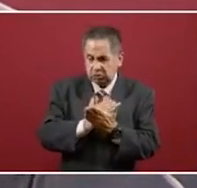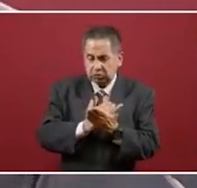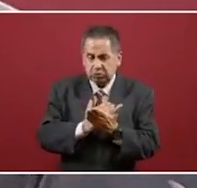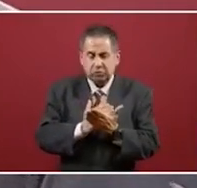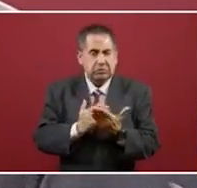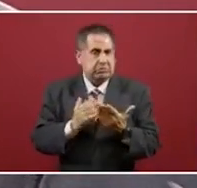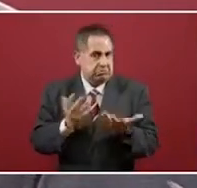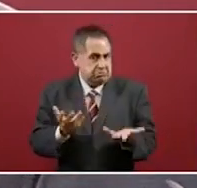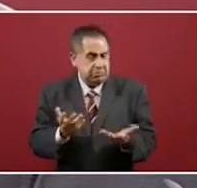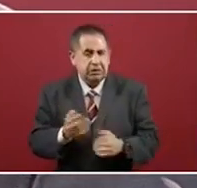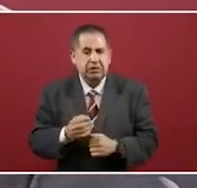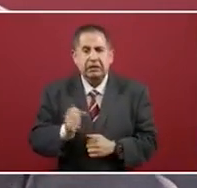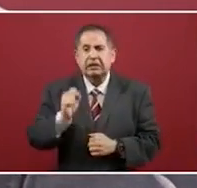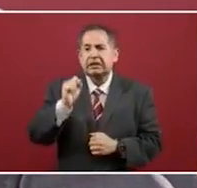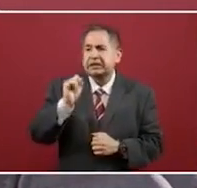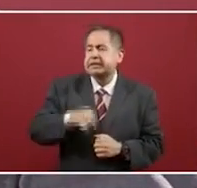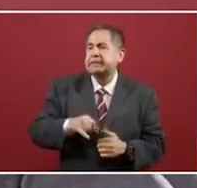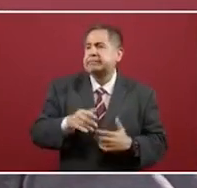sin